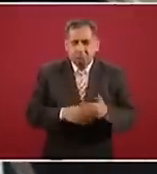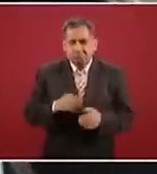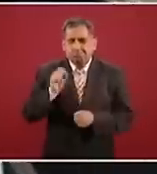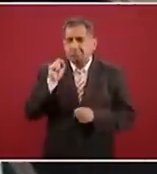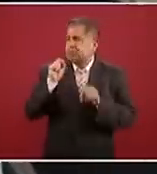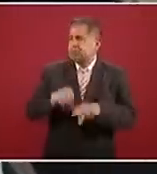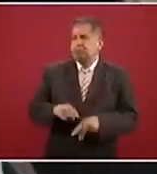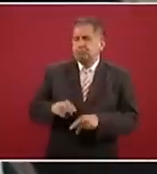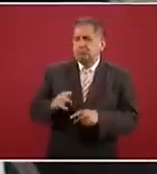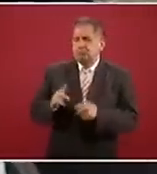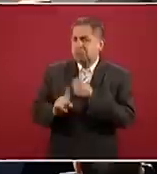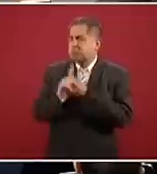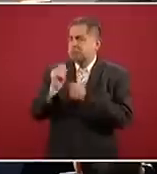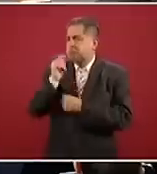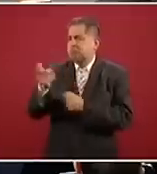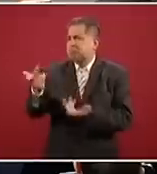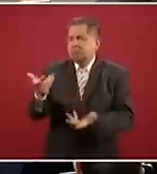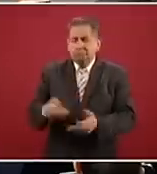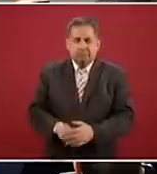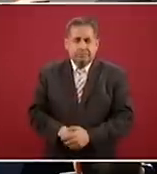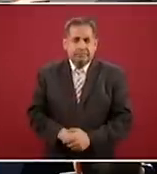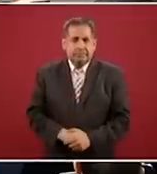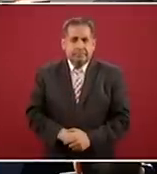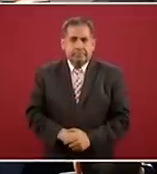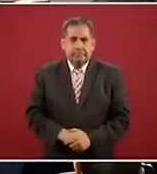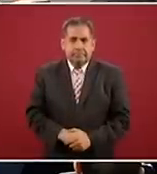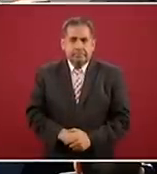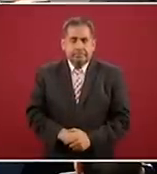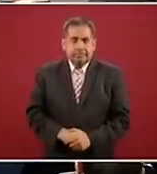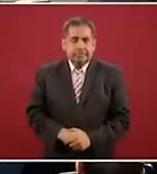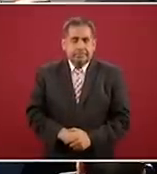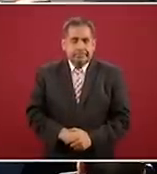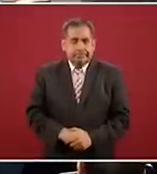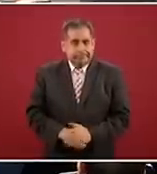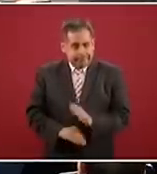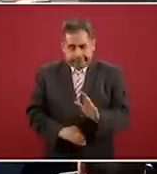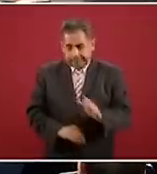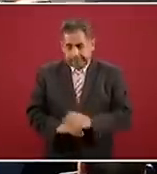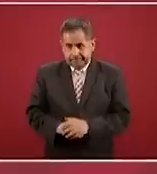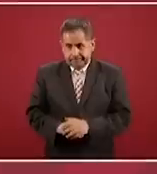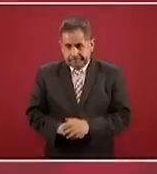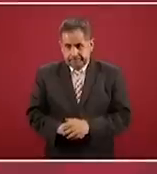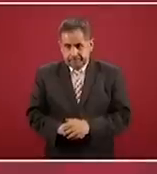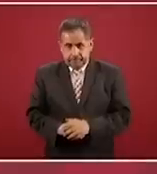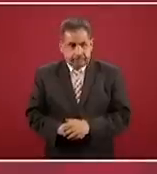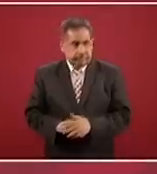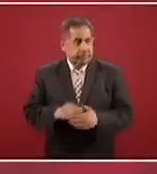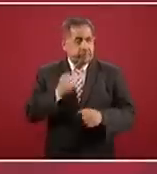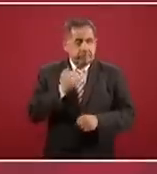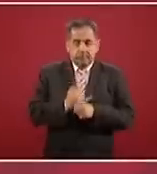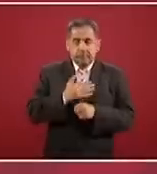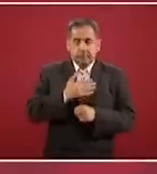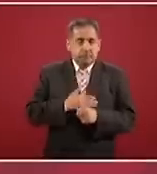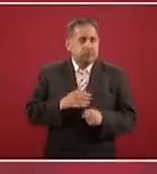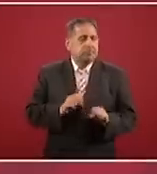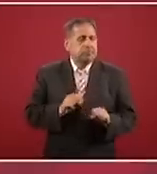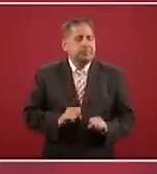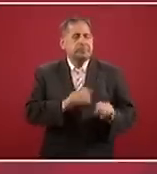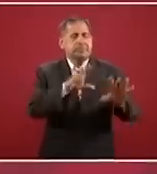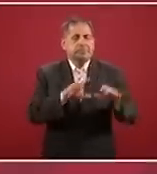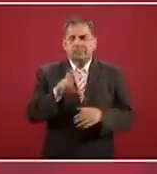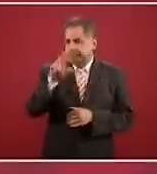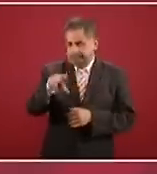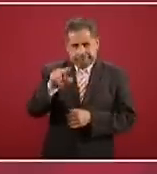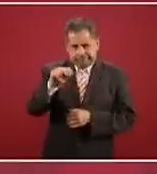ninguna consecuencia. Sí, pues no va a haber impunidad para nadie, esto está claro,